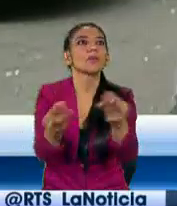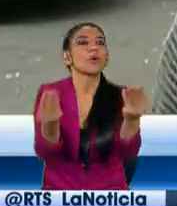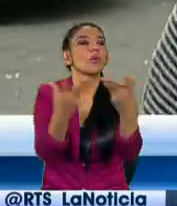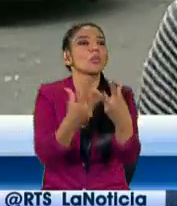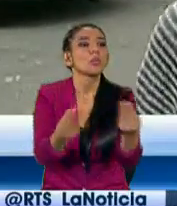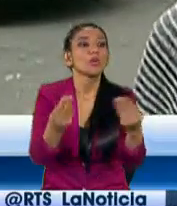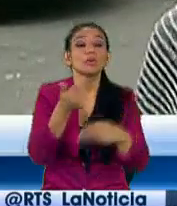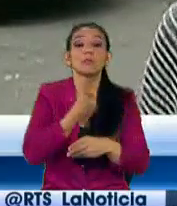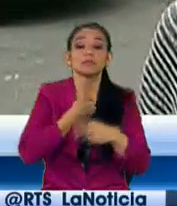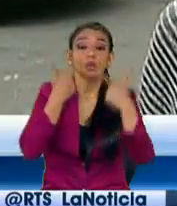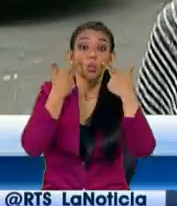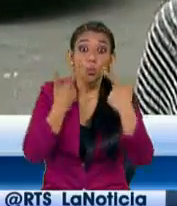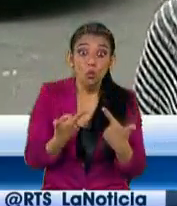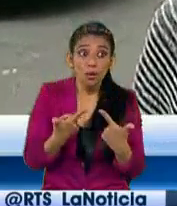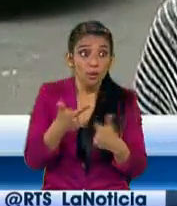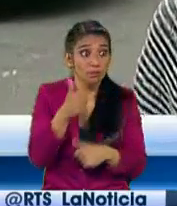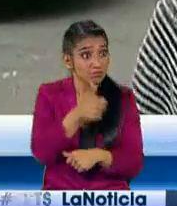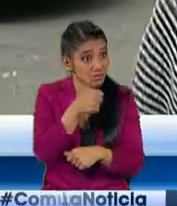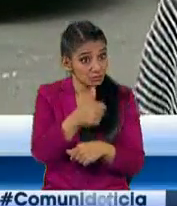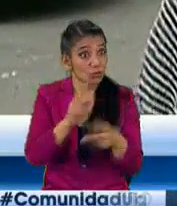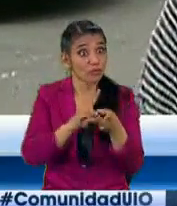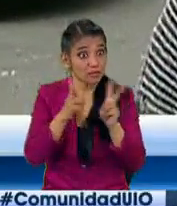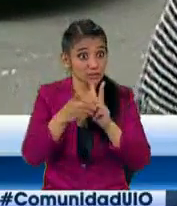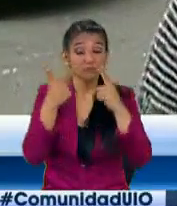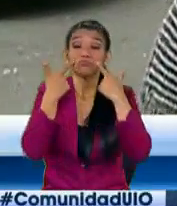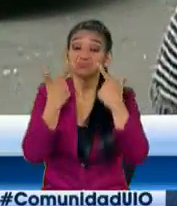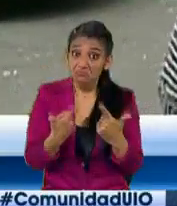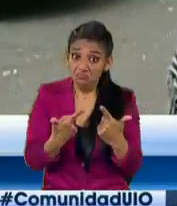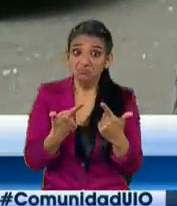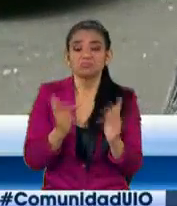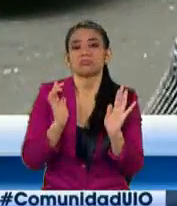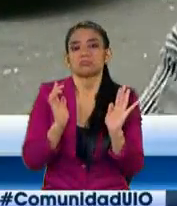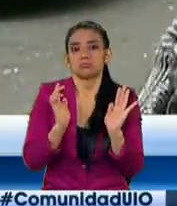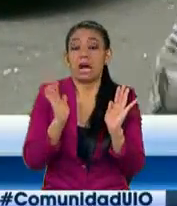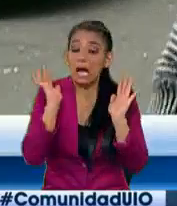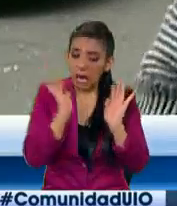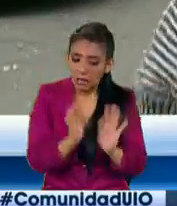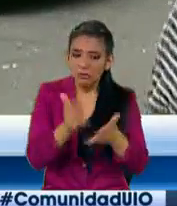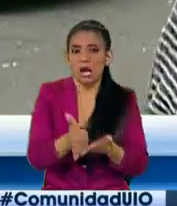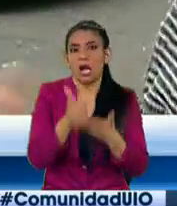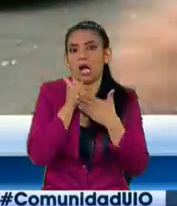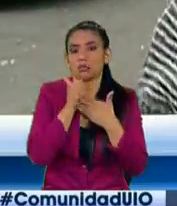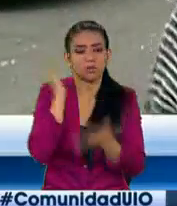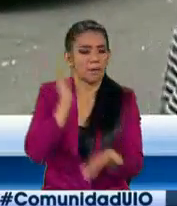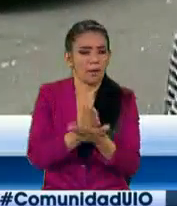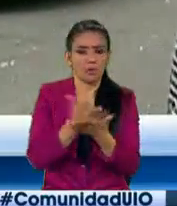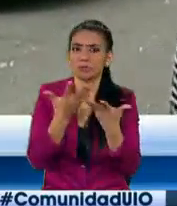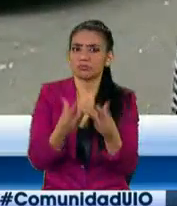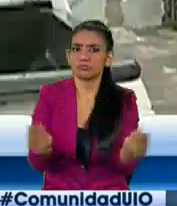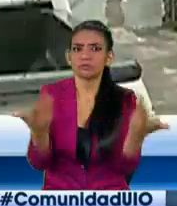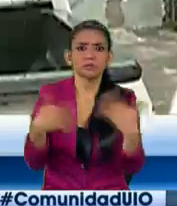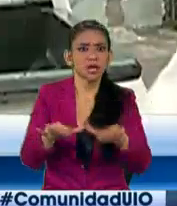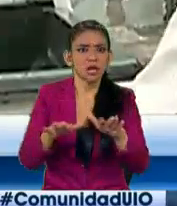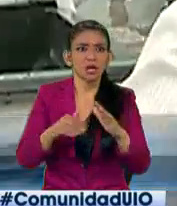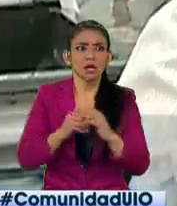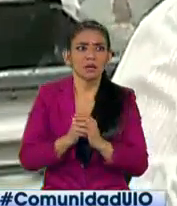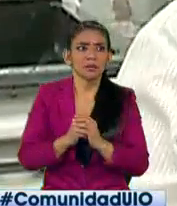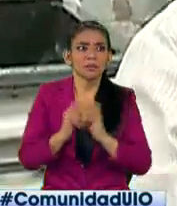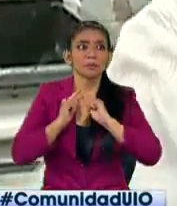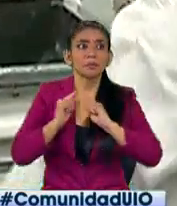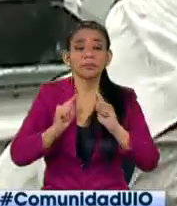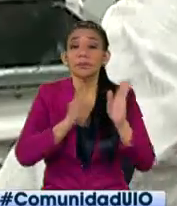a hacer guardias los vecinos mismos entonces eso fue radical y dejaron de venir pero